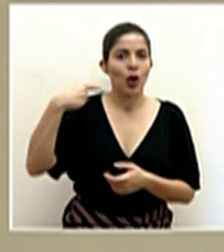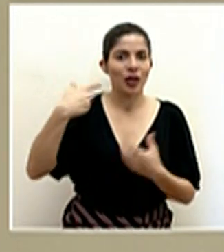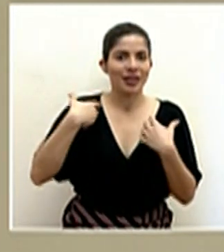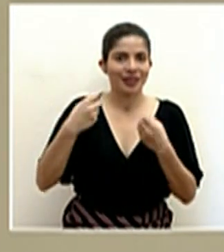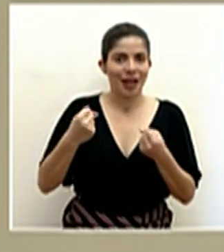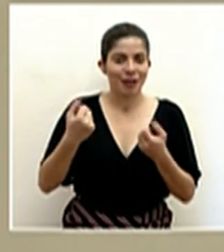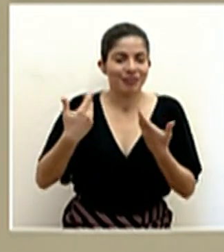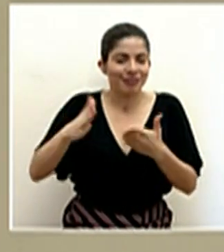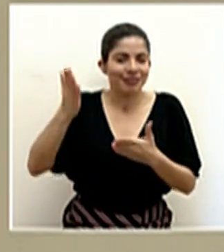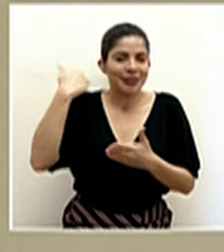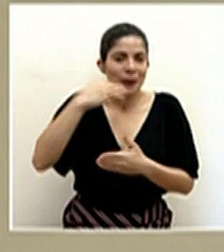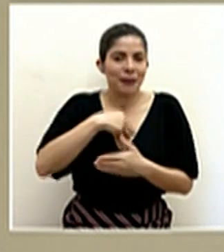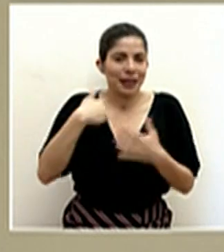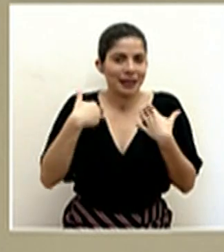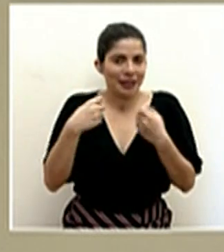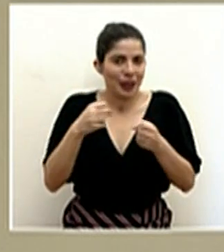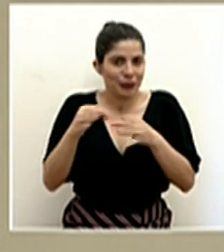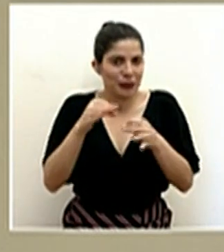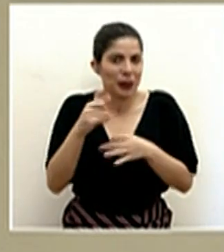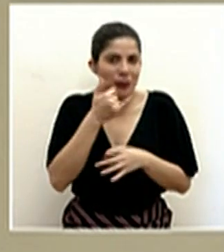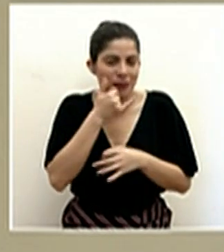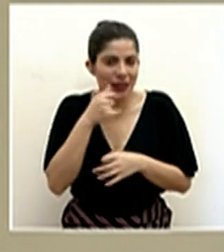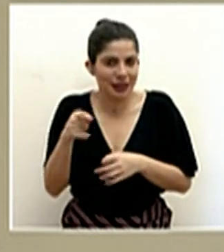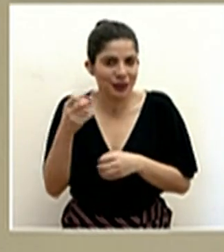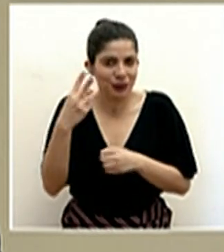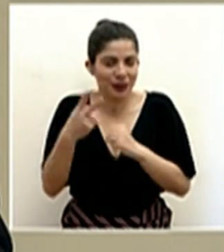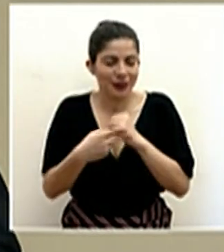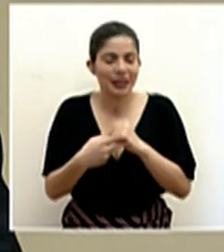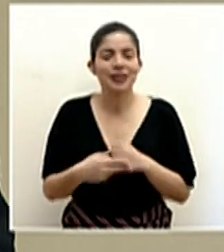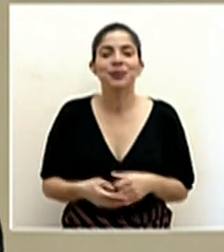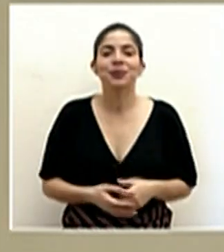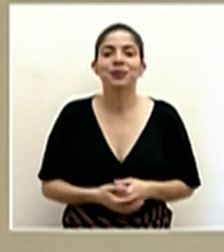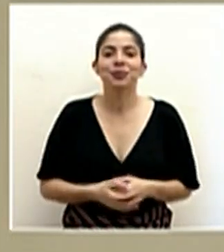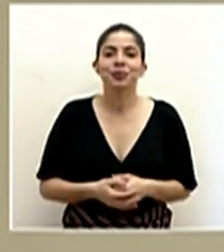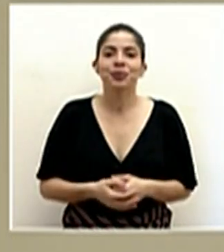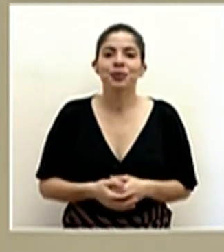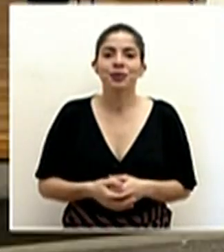como ya lo ha explicado el señor ministro de Salud en reiteradas ocasiones.